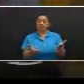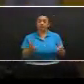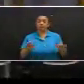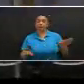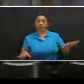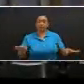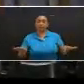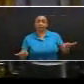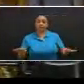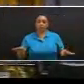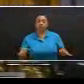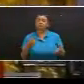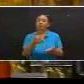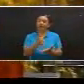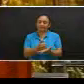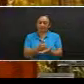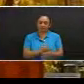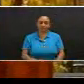¿Amén?